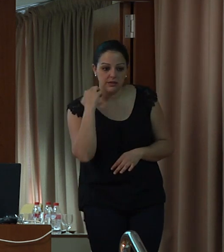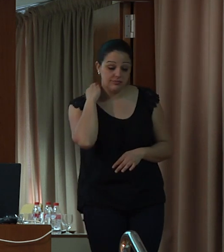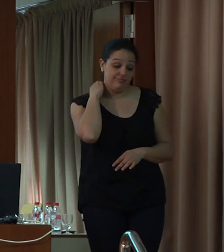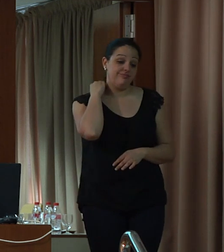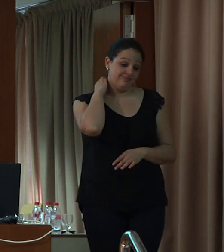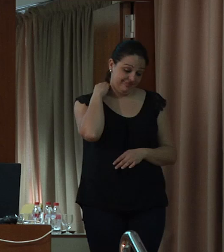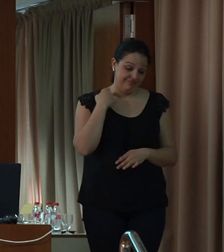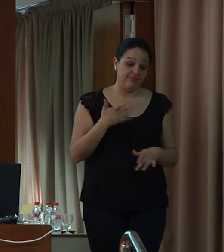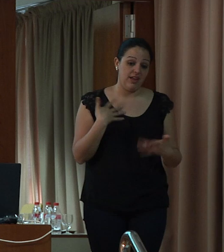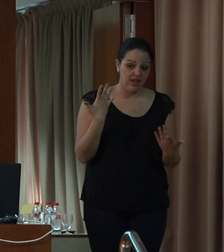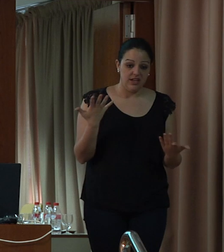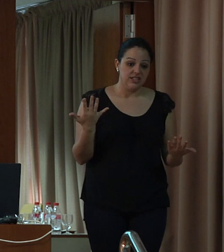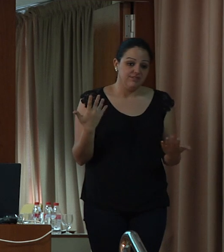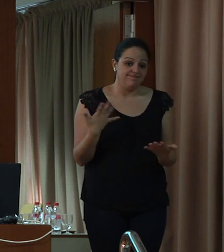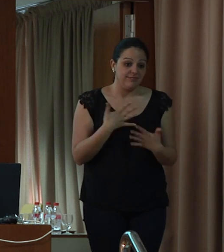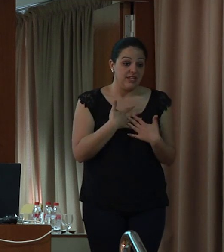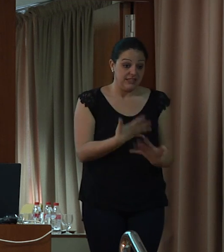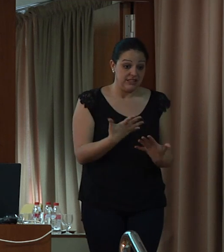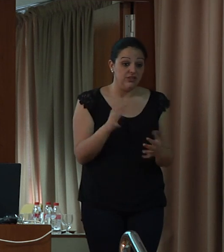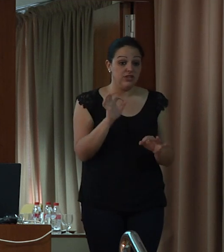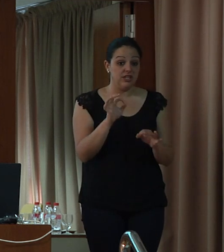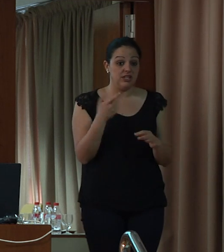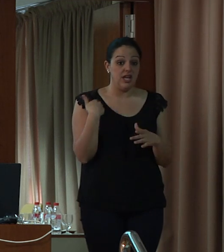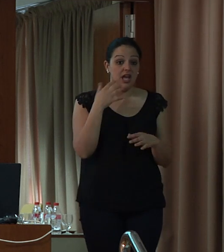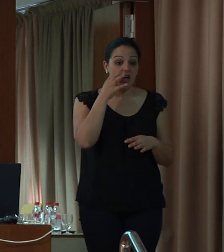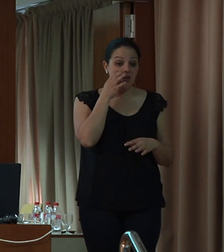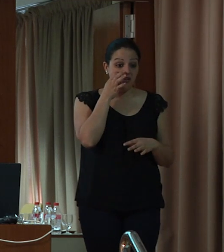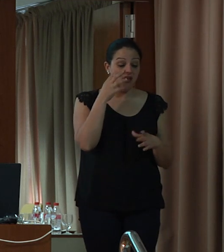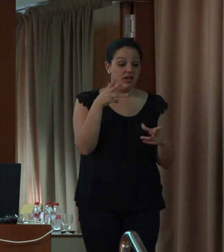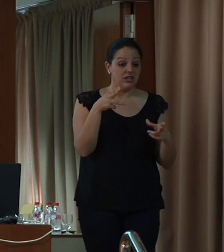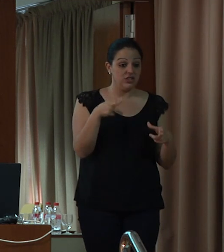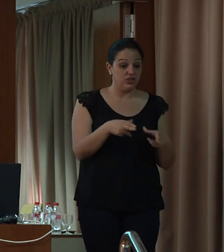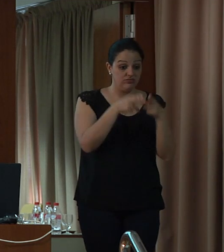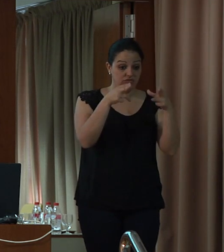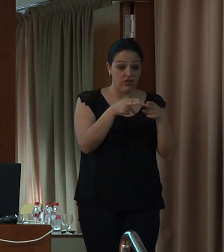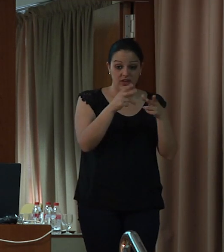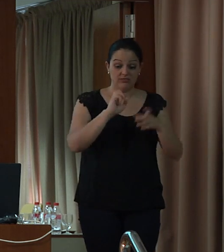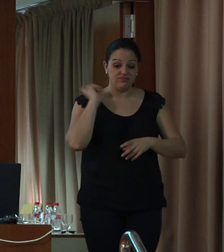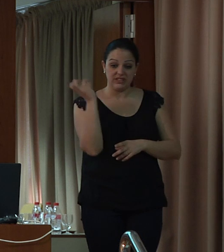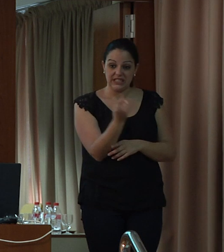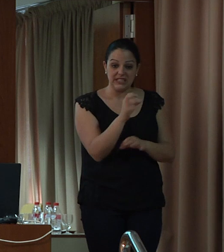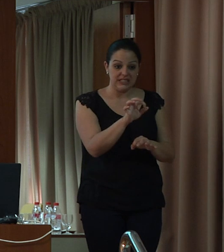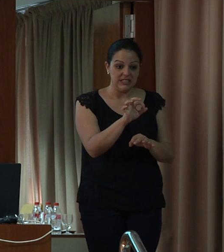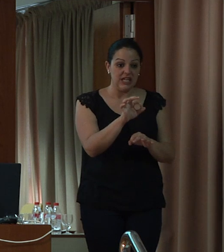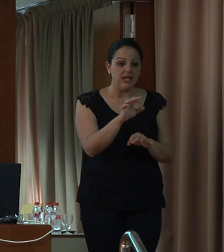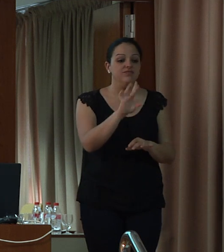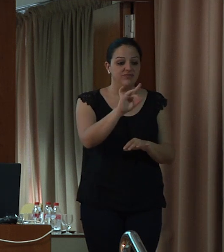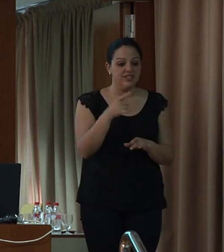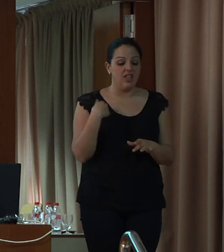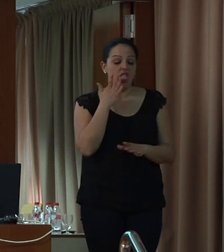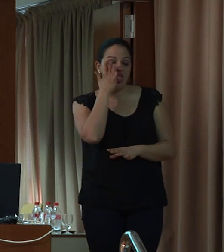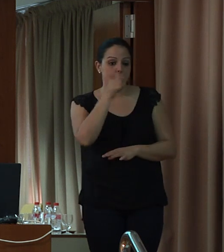desgraciadamente hay mucha asociación con otras patologías del sueño. El insomnio, lo ha comentado antes la compañera, es muy